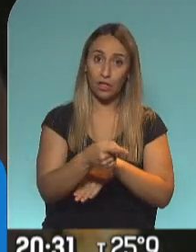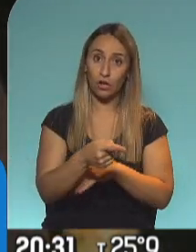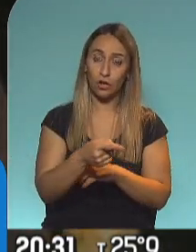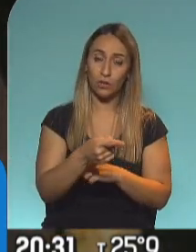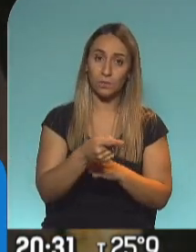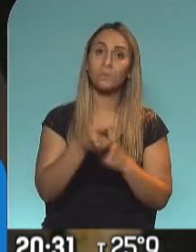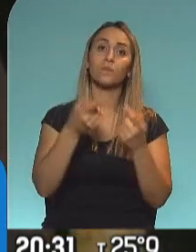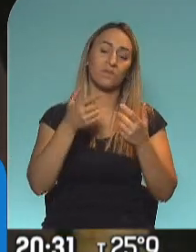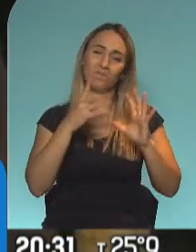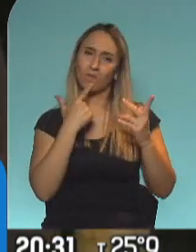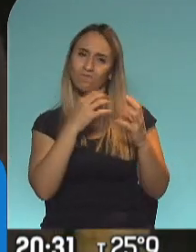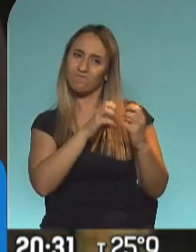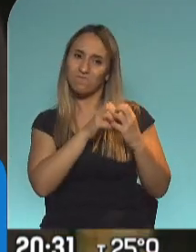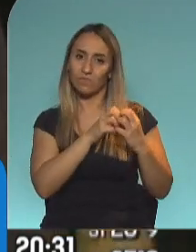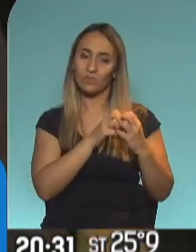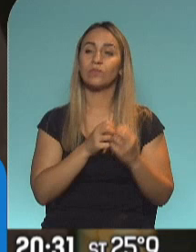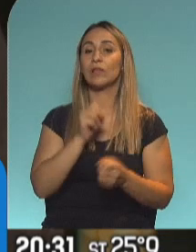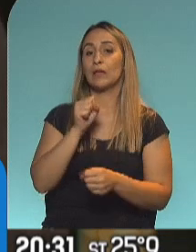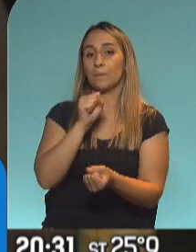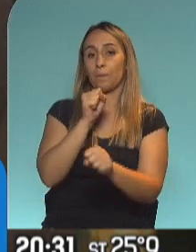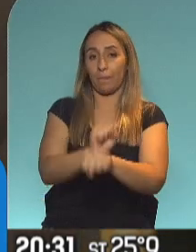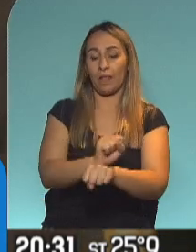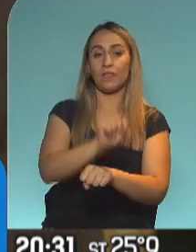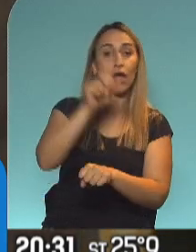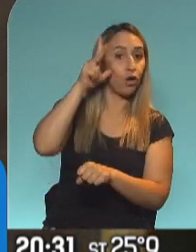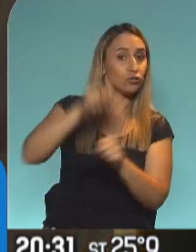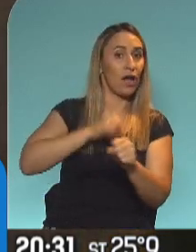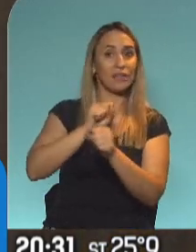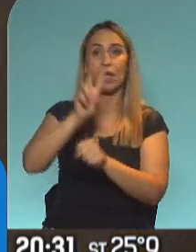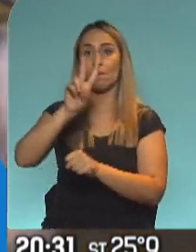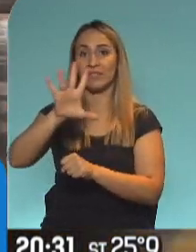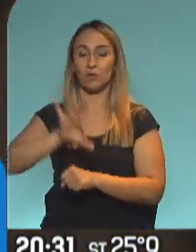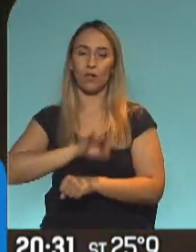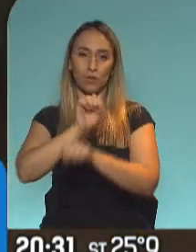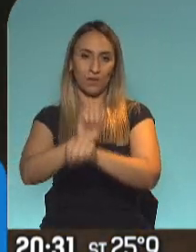y debatida, la pena es de 8 a 25 años de prisión. Muchísimas gracias. Al contrario,